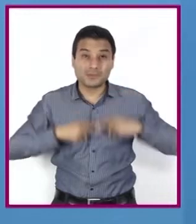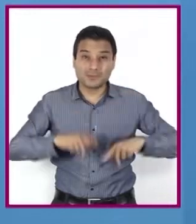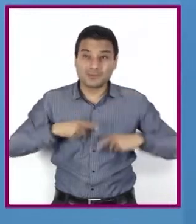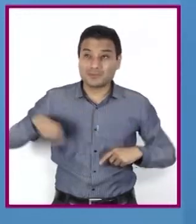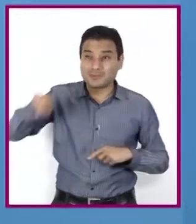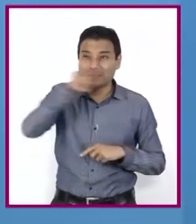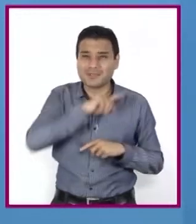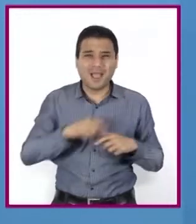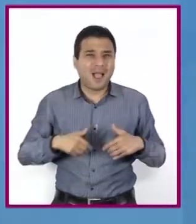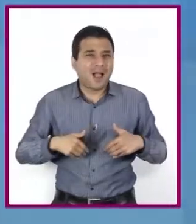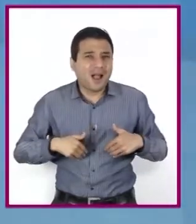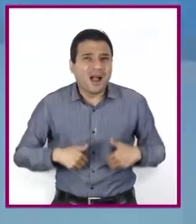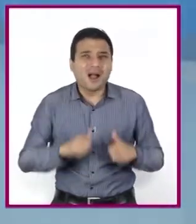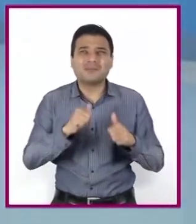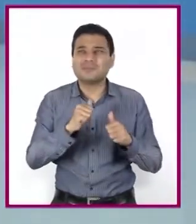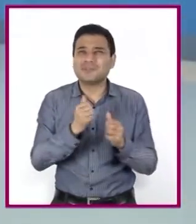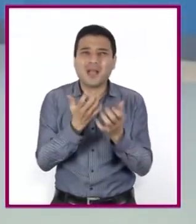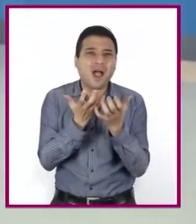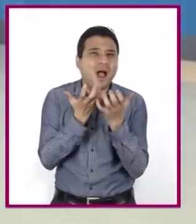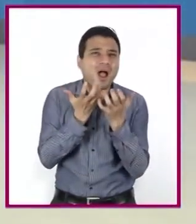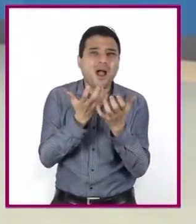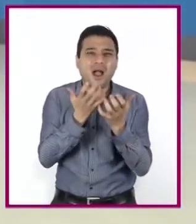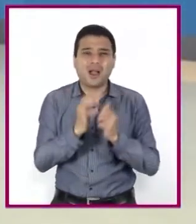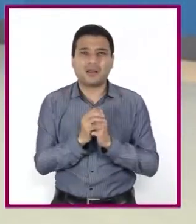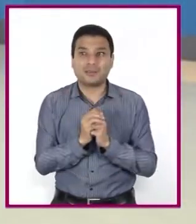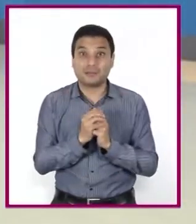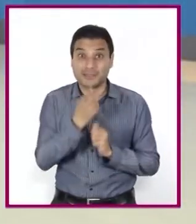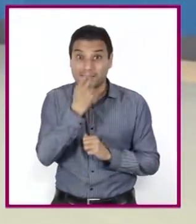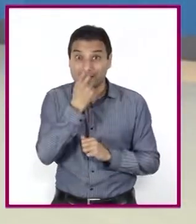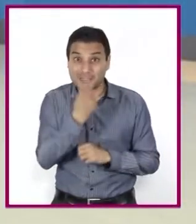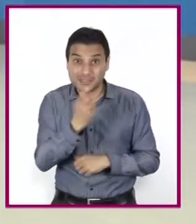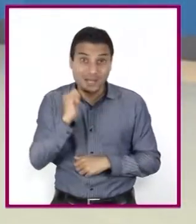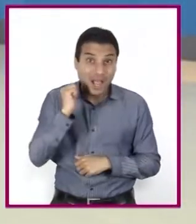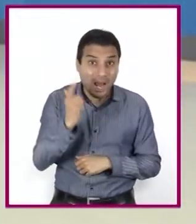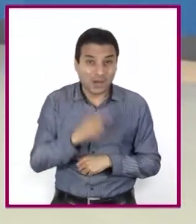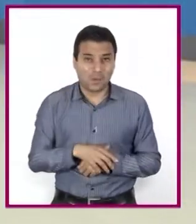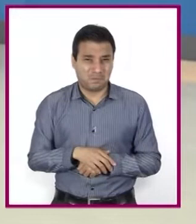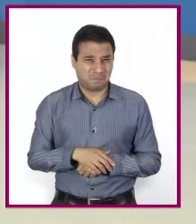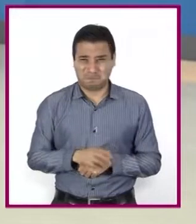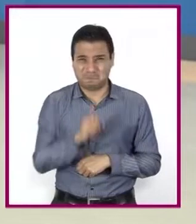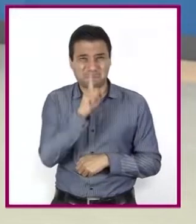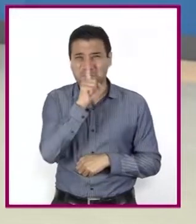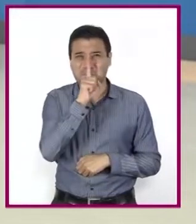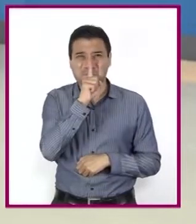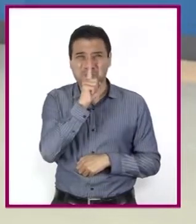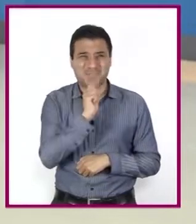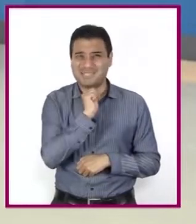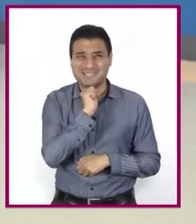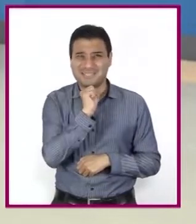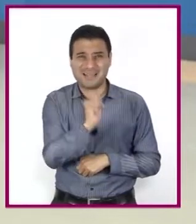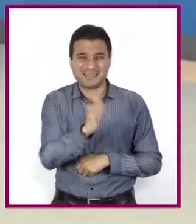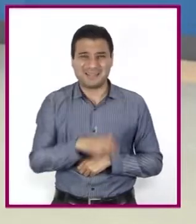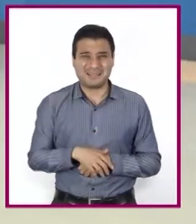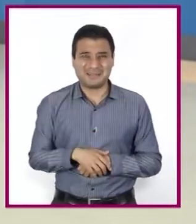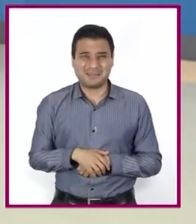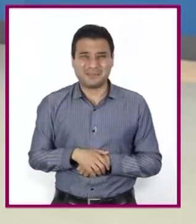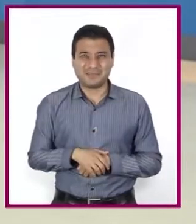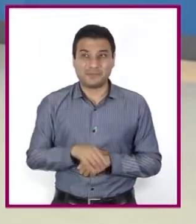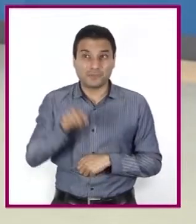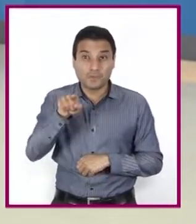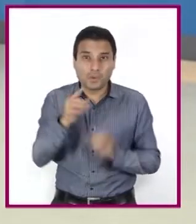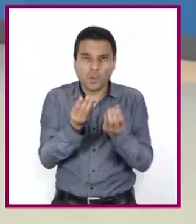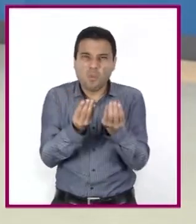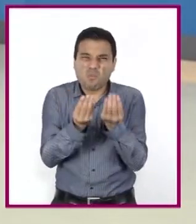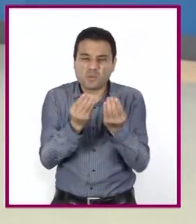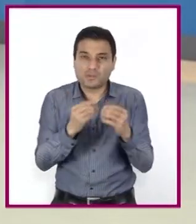ojos. No tenía ningún argumento, ningún sistema, nada excepto su número